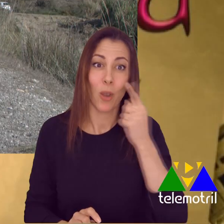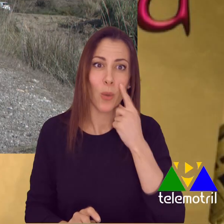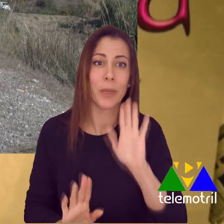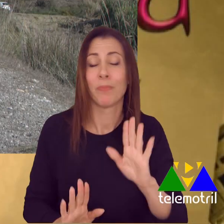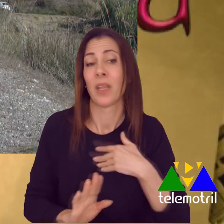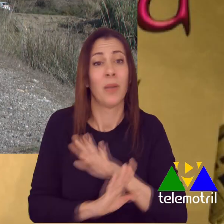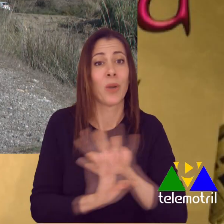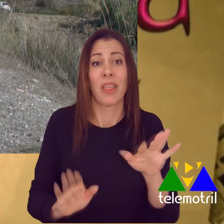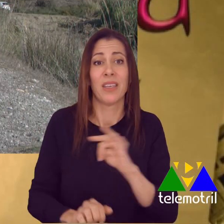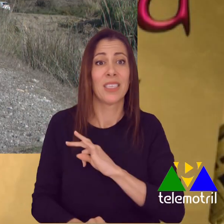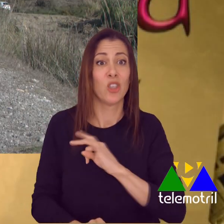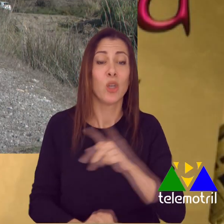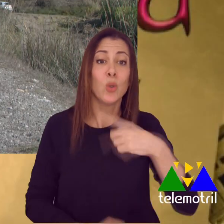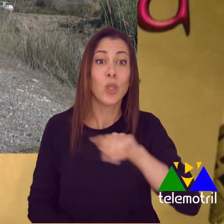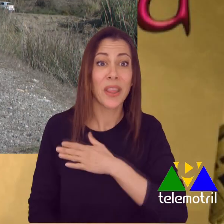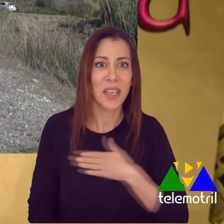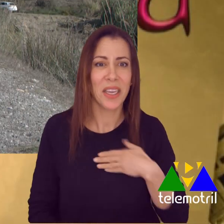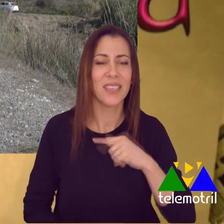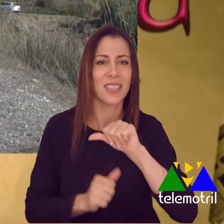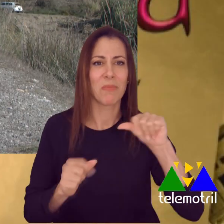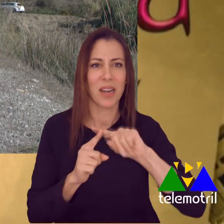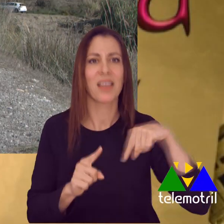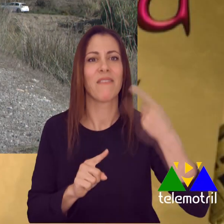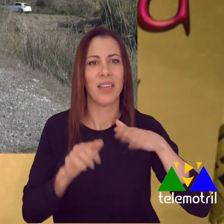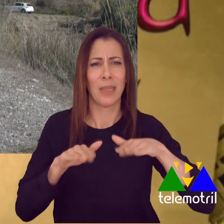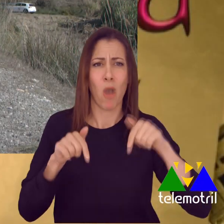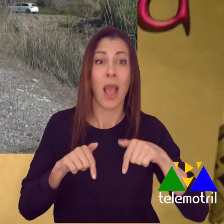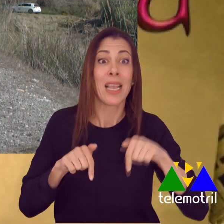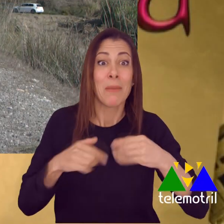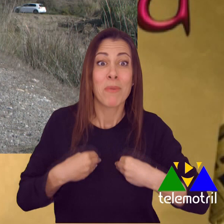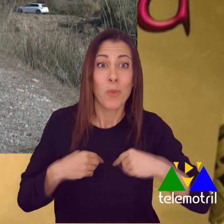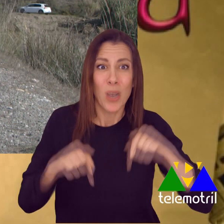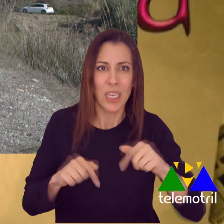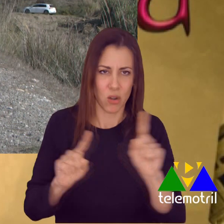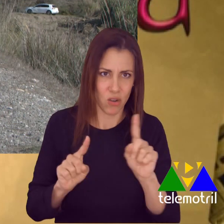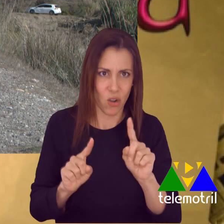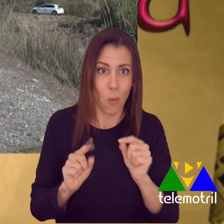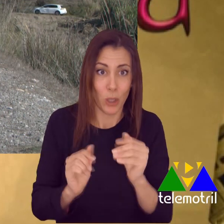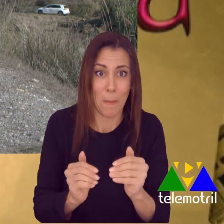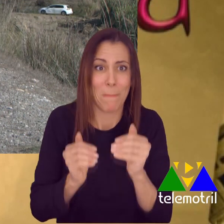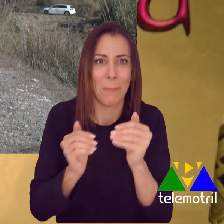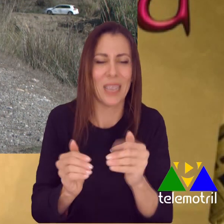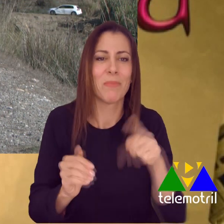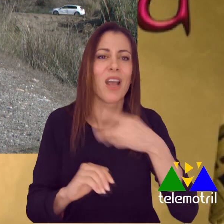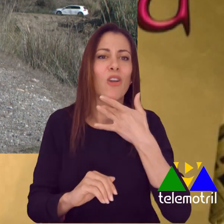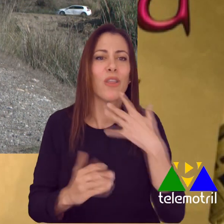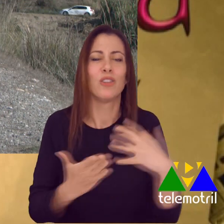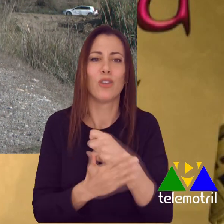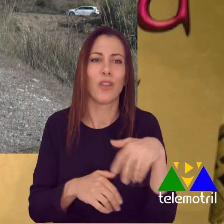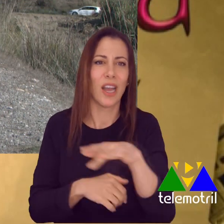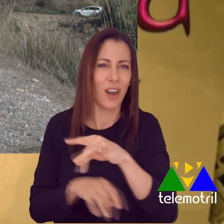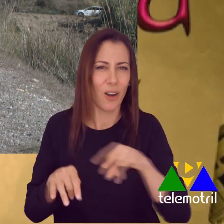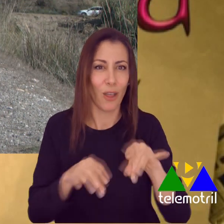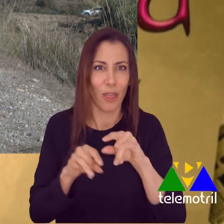Pues nada, señores, si ustedes quieren, ya saben, la semana que viene vamos a estar aquí. Bueno, aquí mismo no, ya estaremos un poquito más para allá, ir conociendo sobre todo esa zona ya